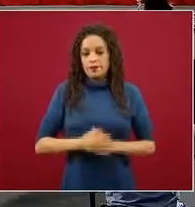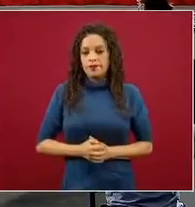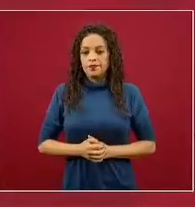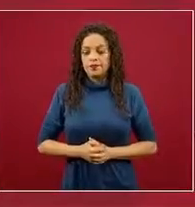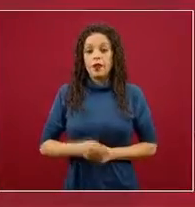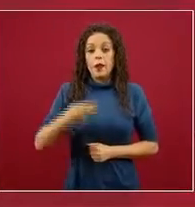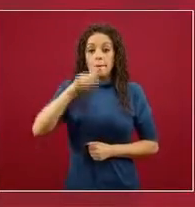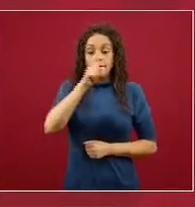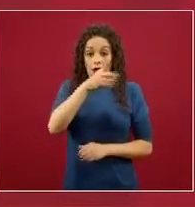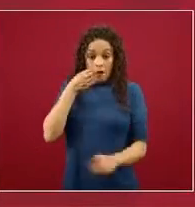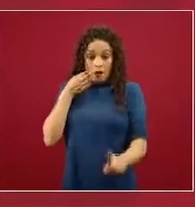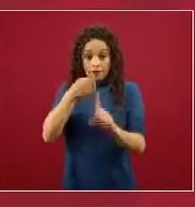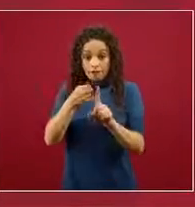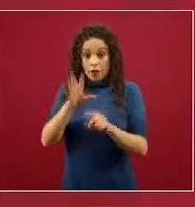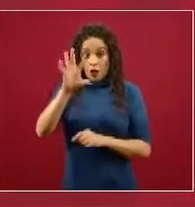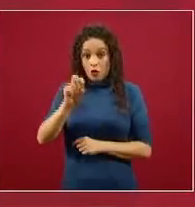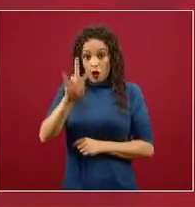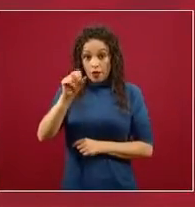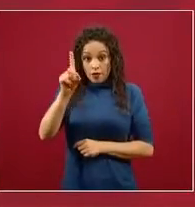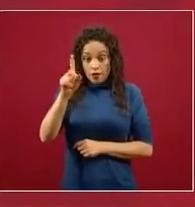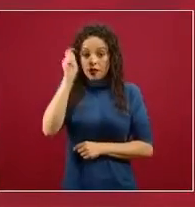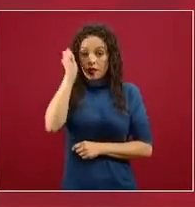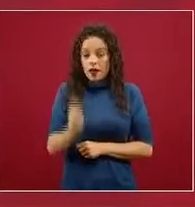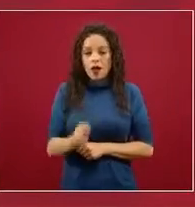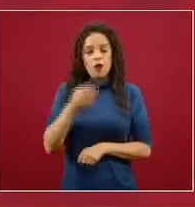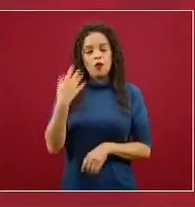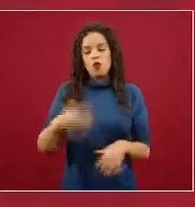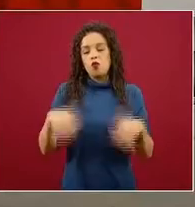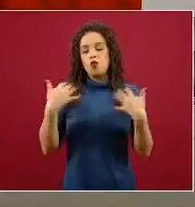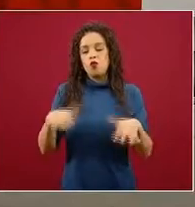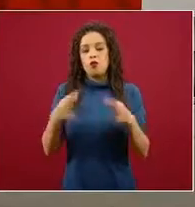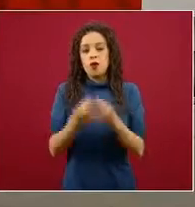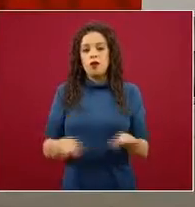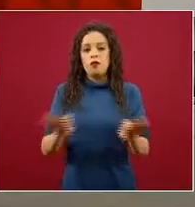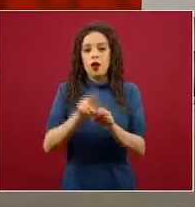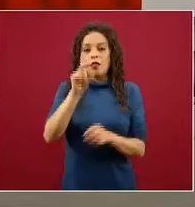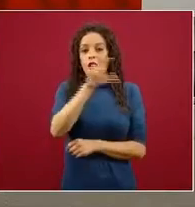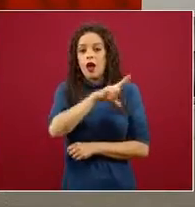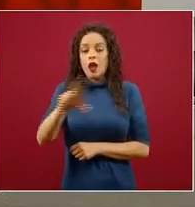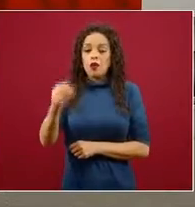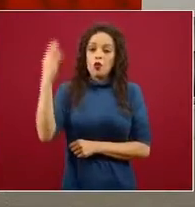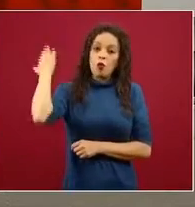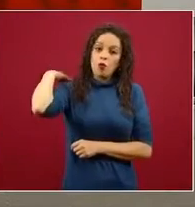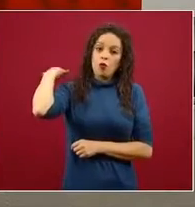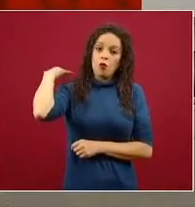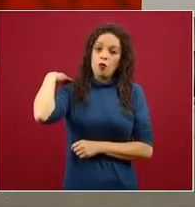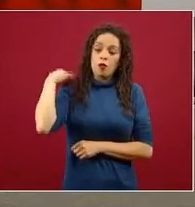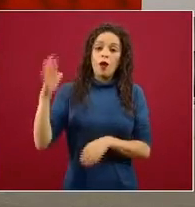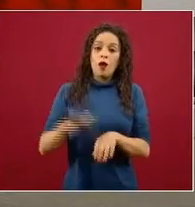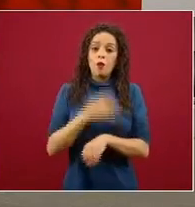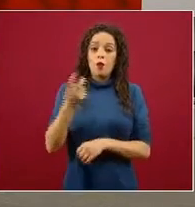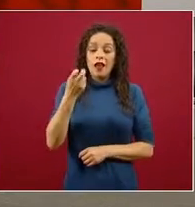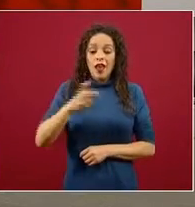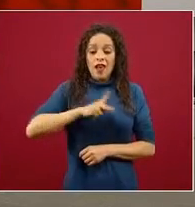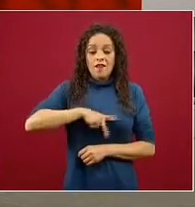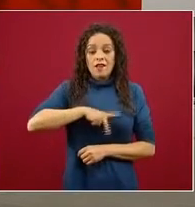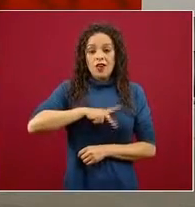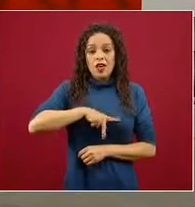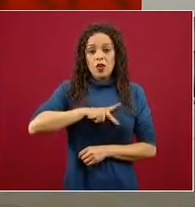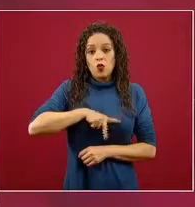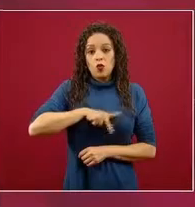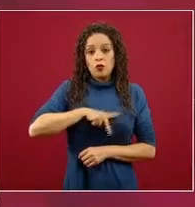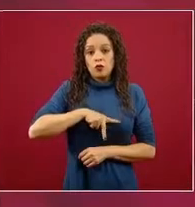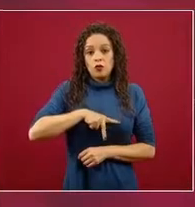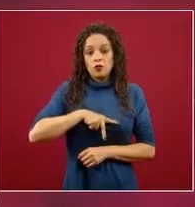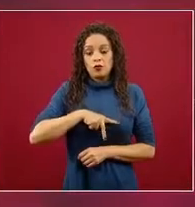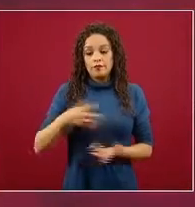de COVID, además, el extenso daño pulmonar que causa el virus en personas que